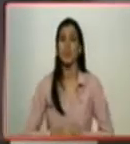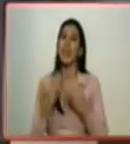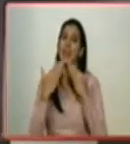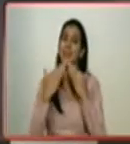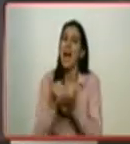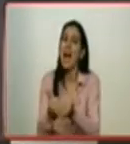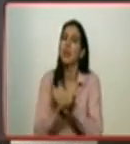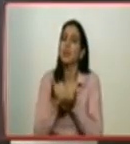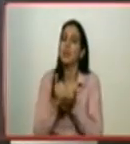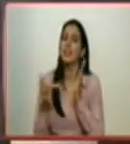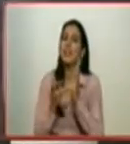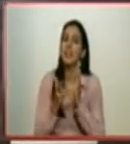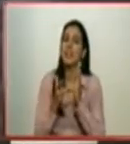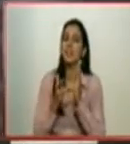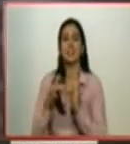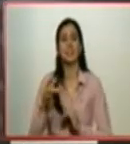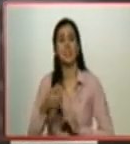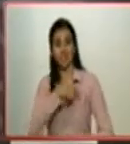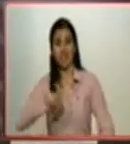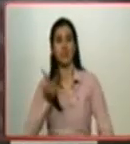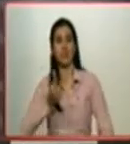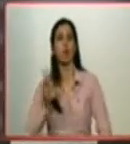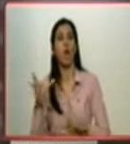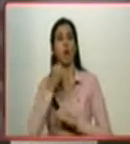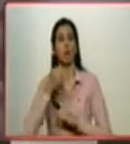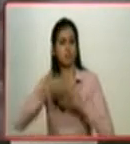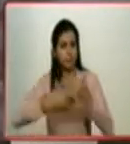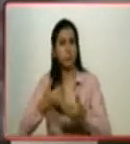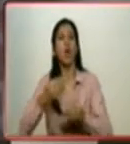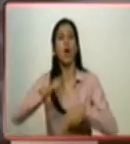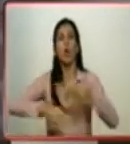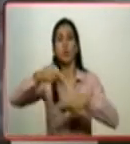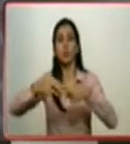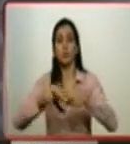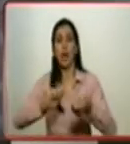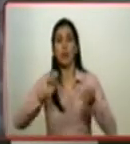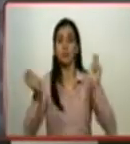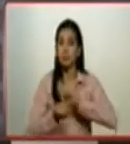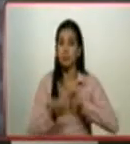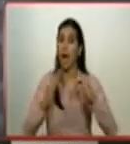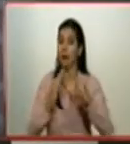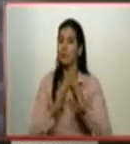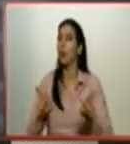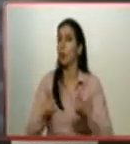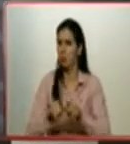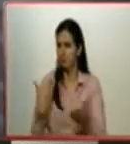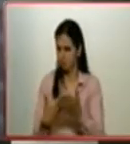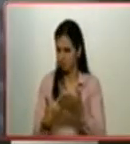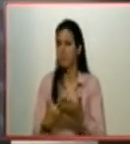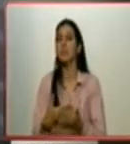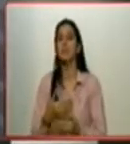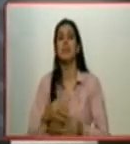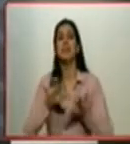la cooperación técnica con China, Venezuela ha logrado grandes avances en la construcción y remodelación de viviendas. Así fue constatado por la